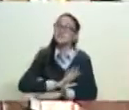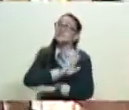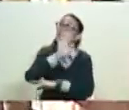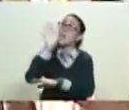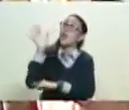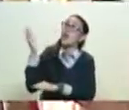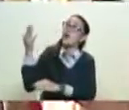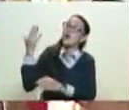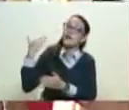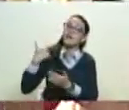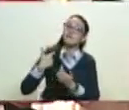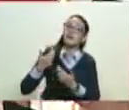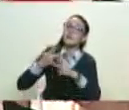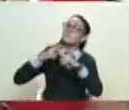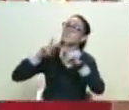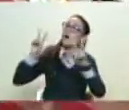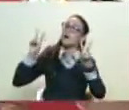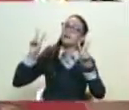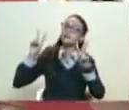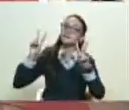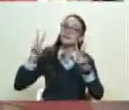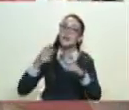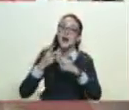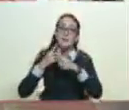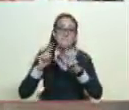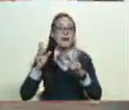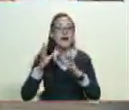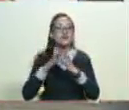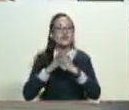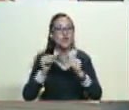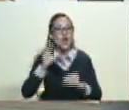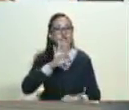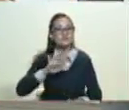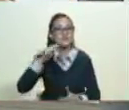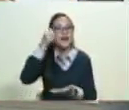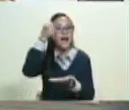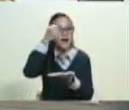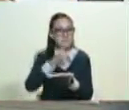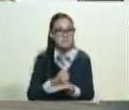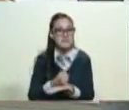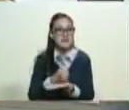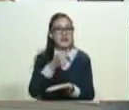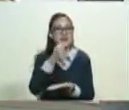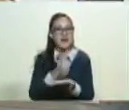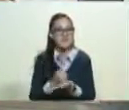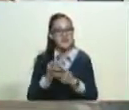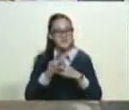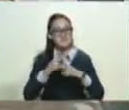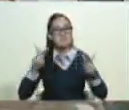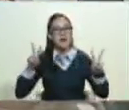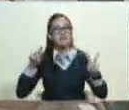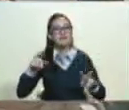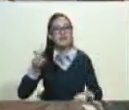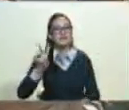nos cobija, queremos paz, la paz sea con todos nosotros. Amén, amén, para la paz en